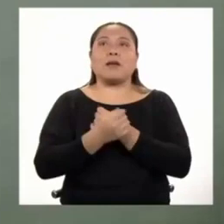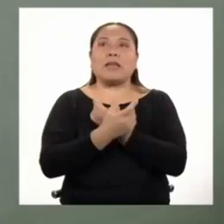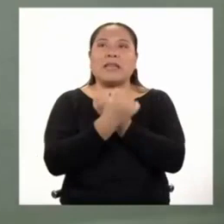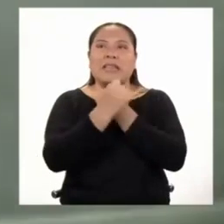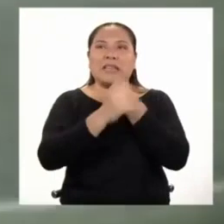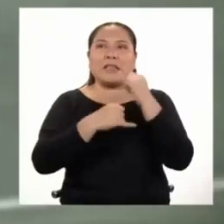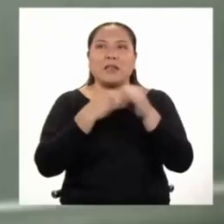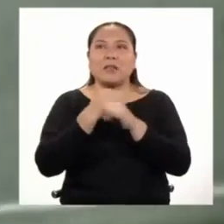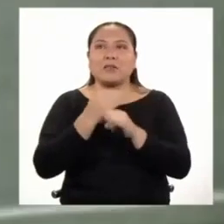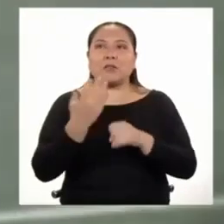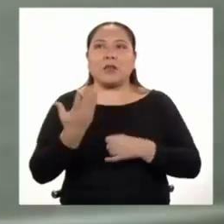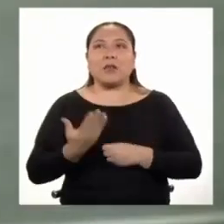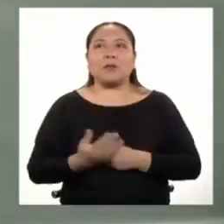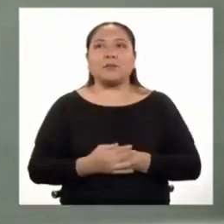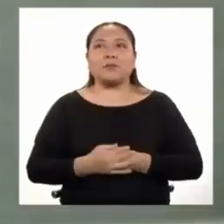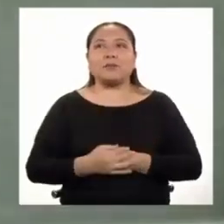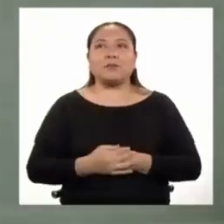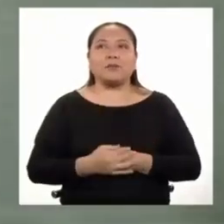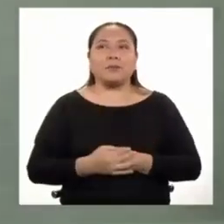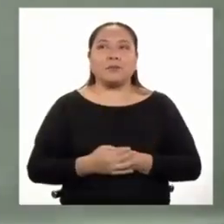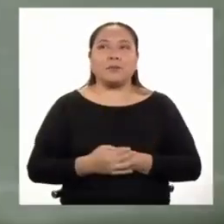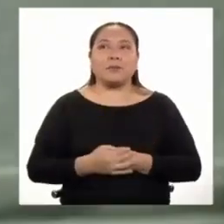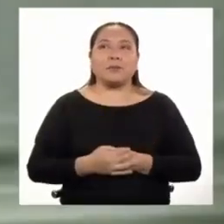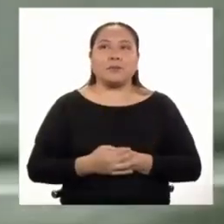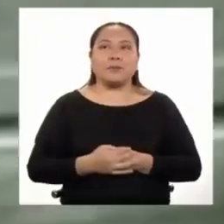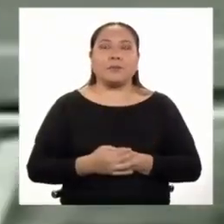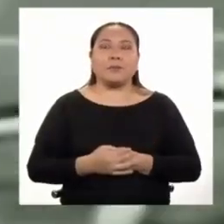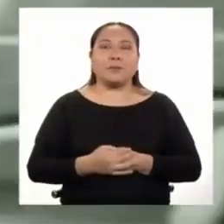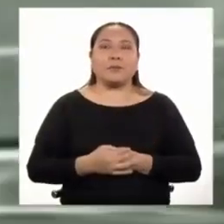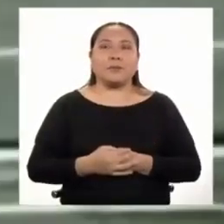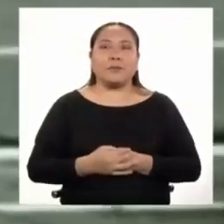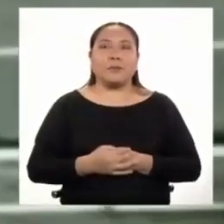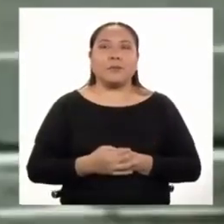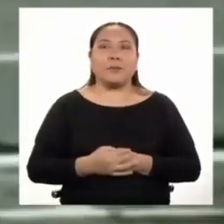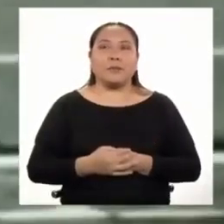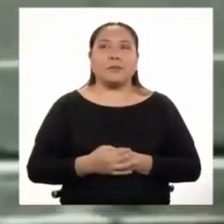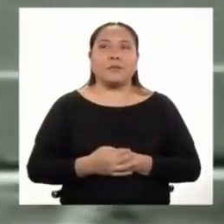Caetano. La pide, la grita Joya.